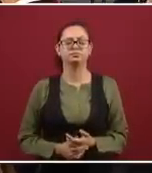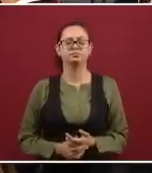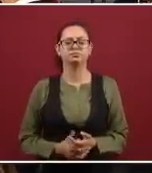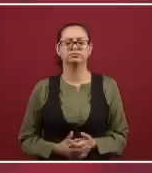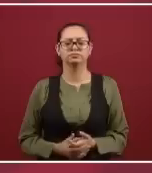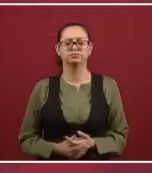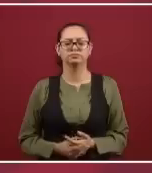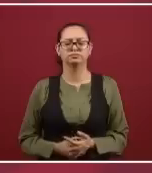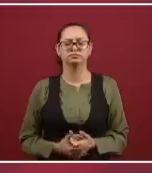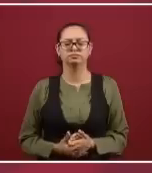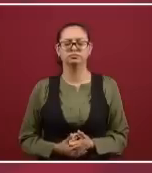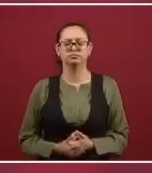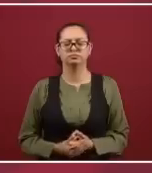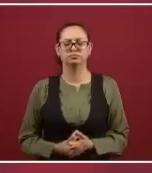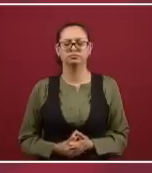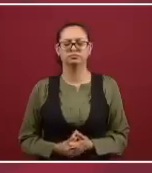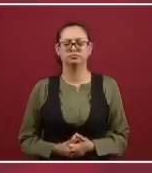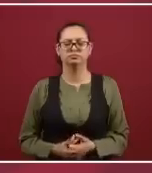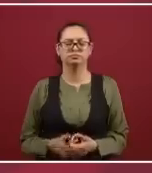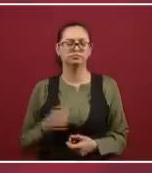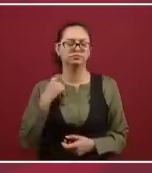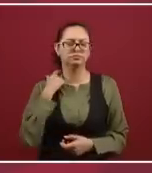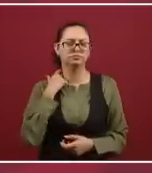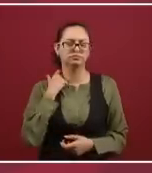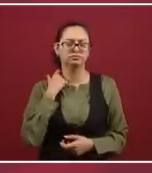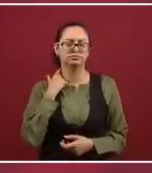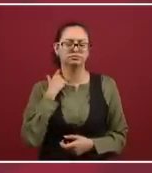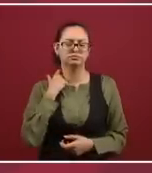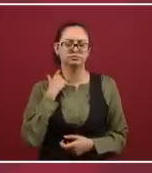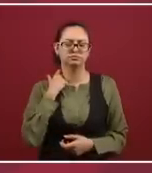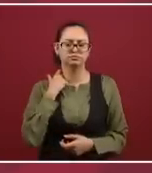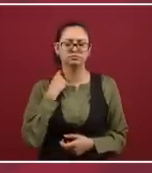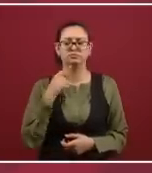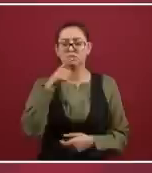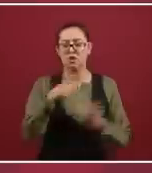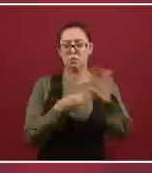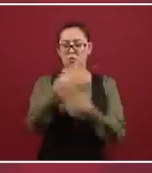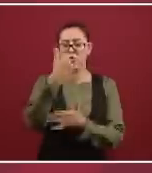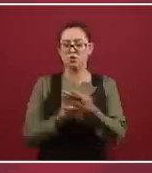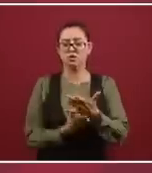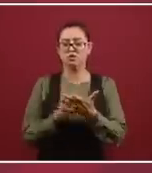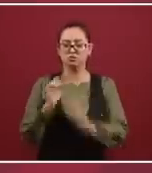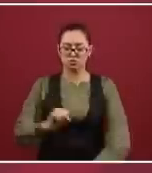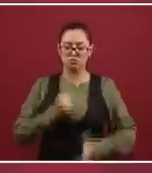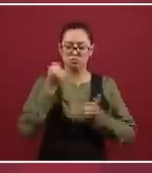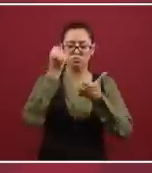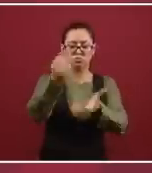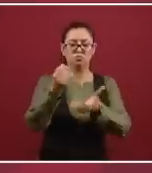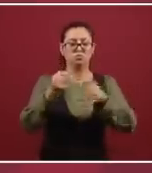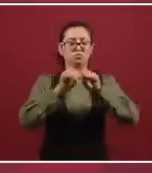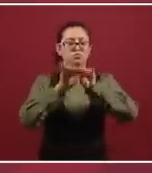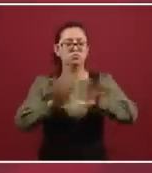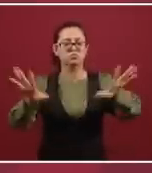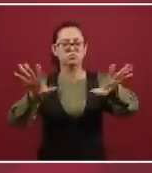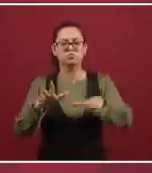¿de dónde va a salir para financiar este proyecto? Pues de los ahorros.